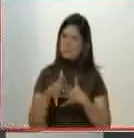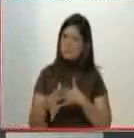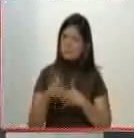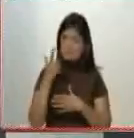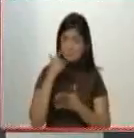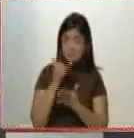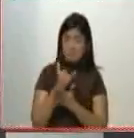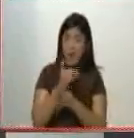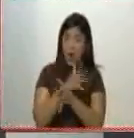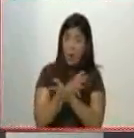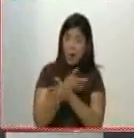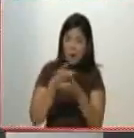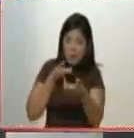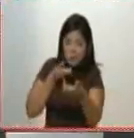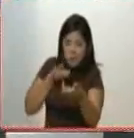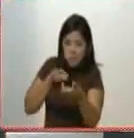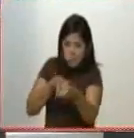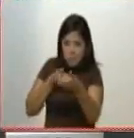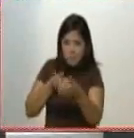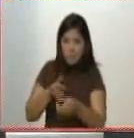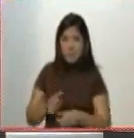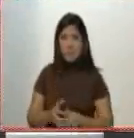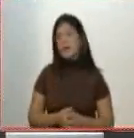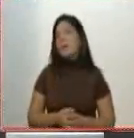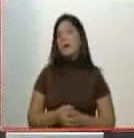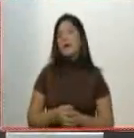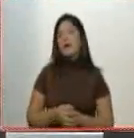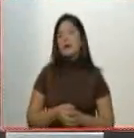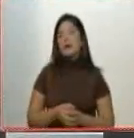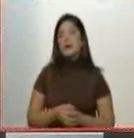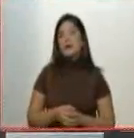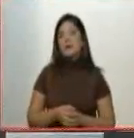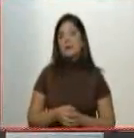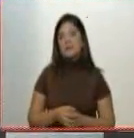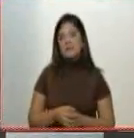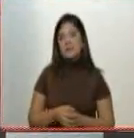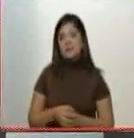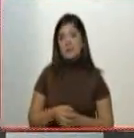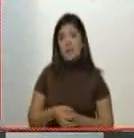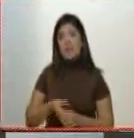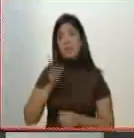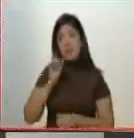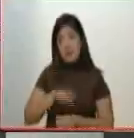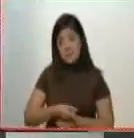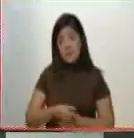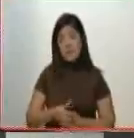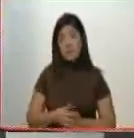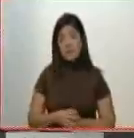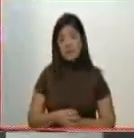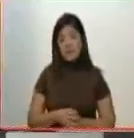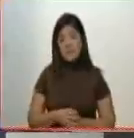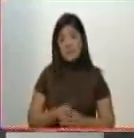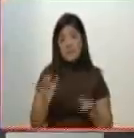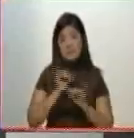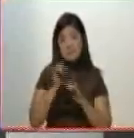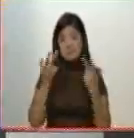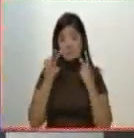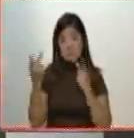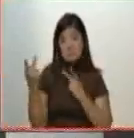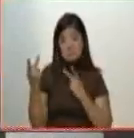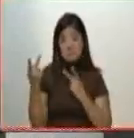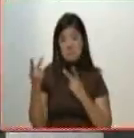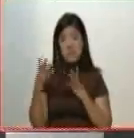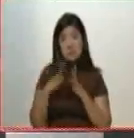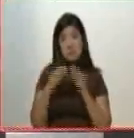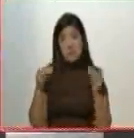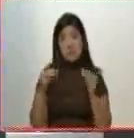el juego de billar. Gabriel Maestre, boxeador y campeón panamericano, también está demostrando parte de sus